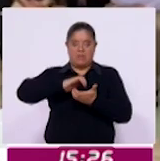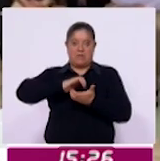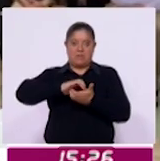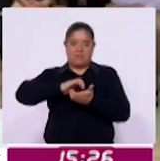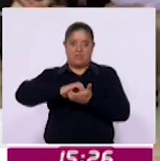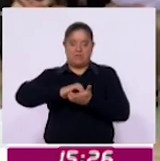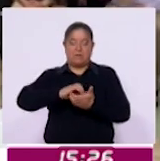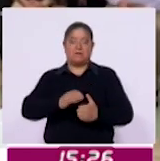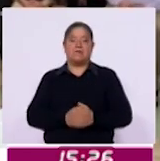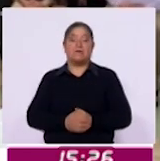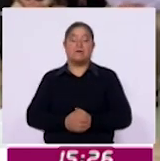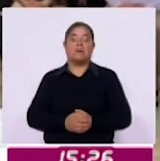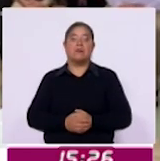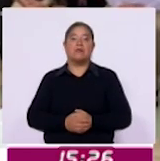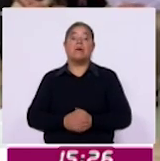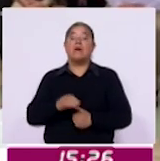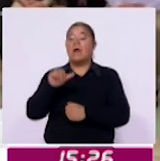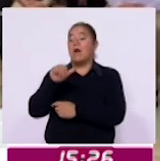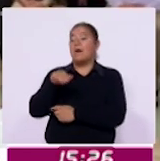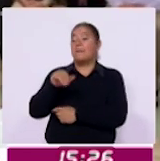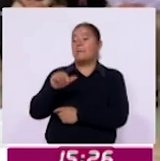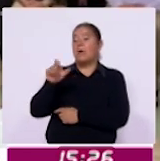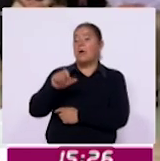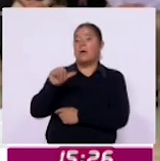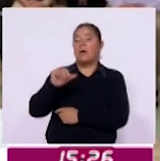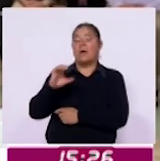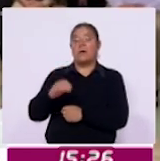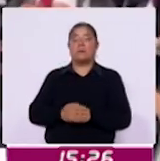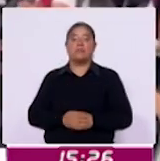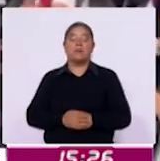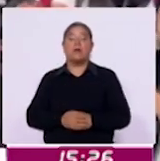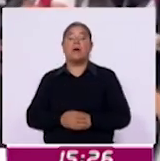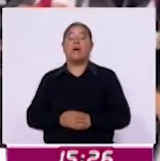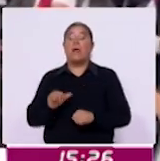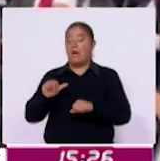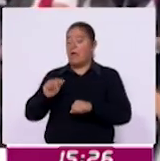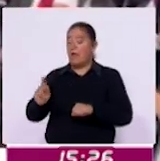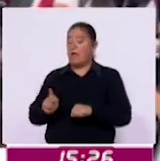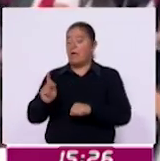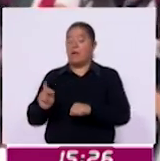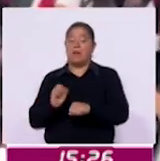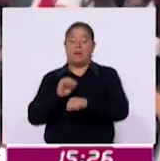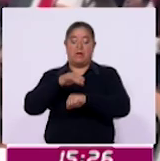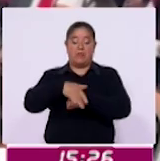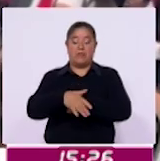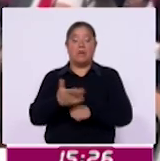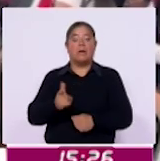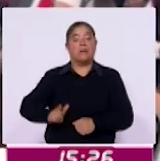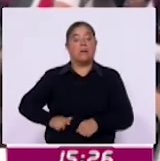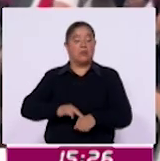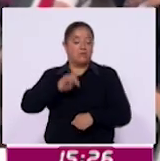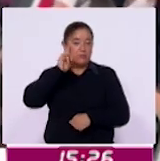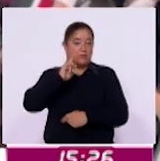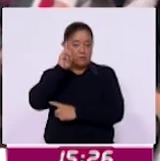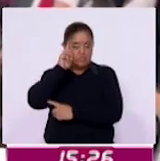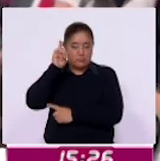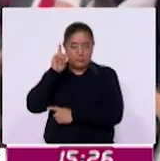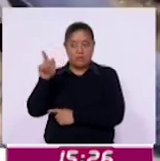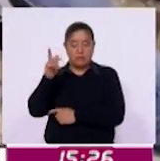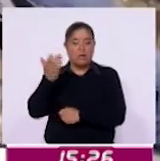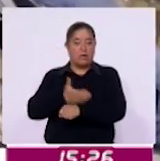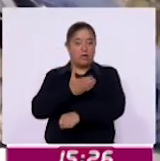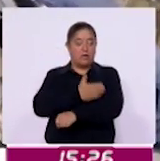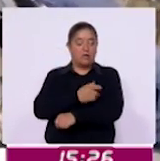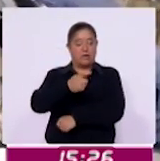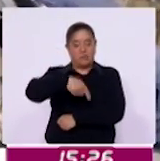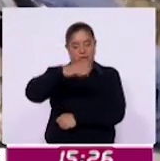Técnica CONALEP en el plantel Amajac, la gobernadora del estado, Lorena Cuellar Cisneros, acompañada por las principales autoridades